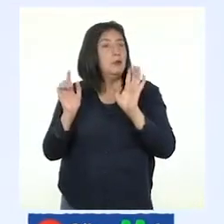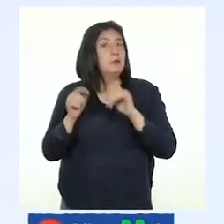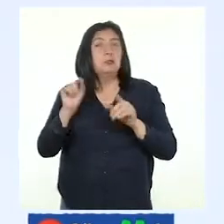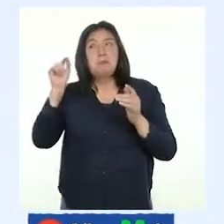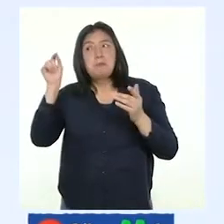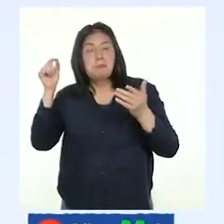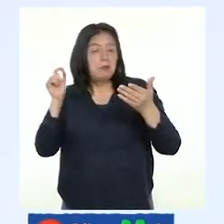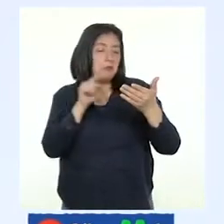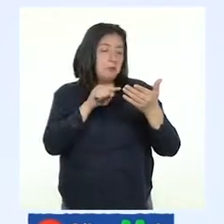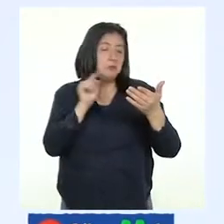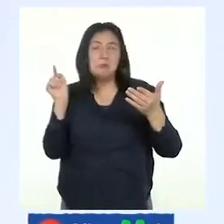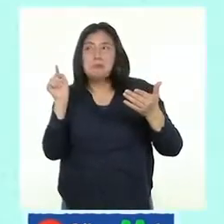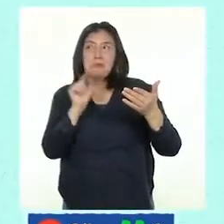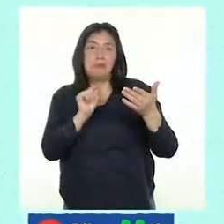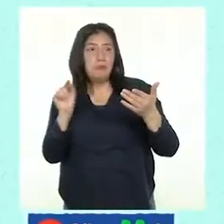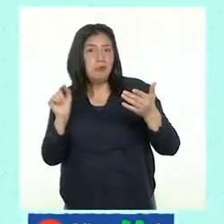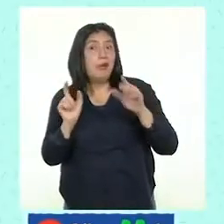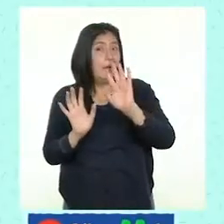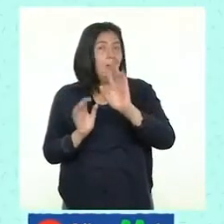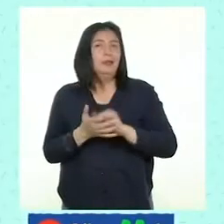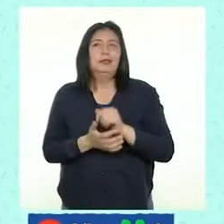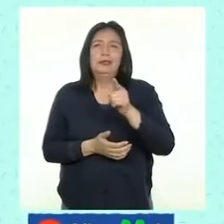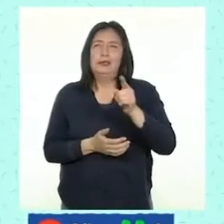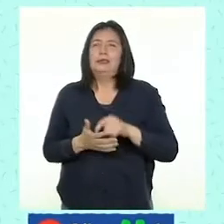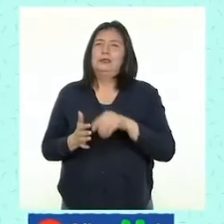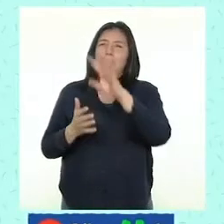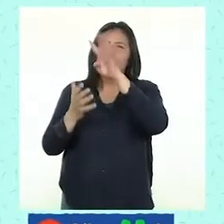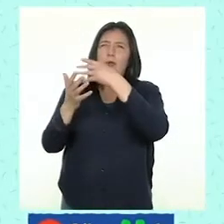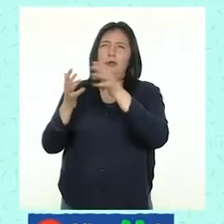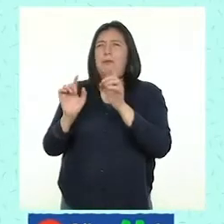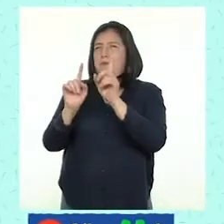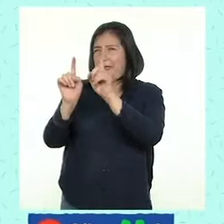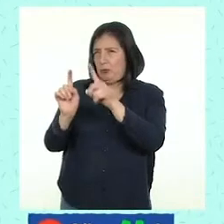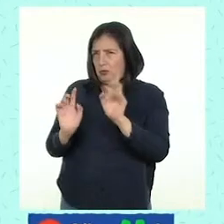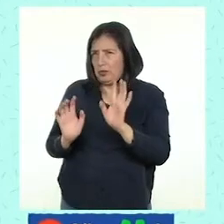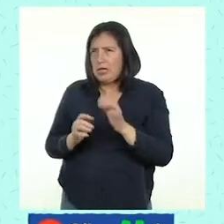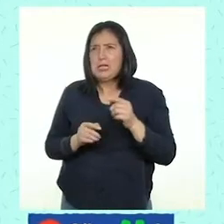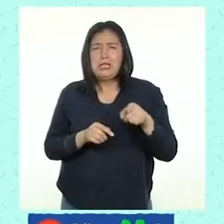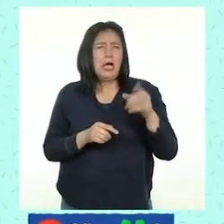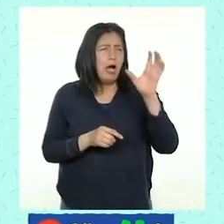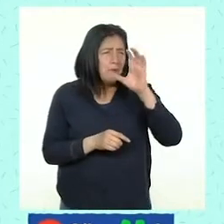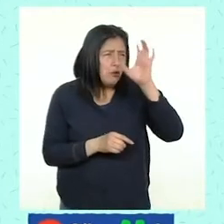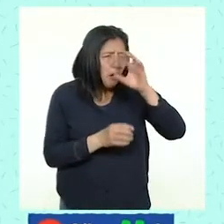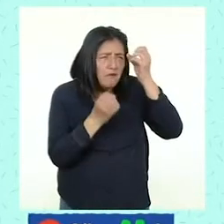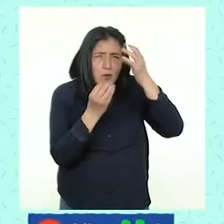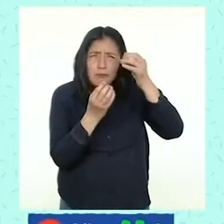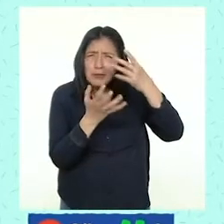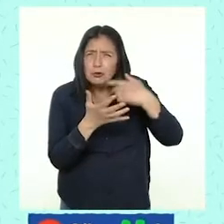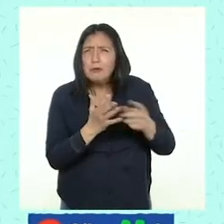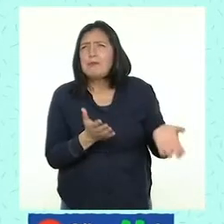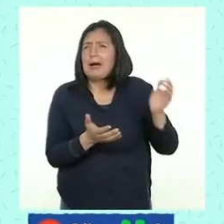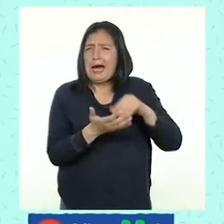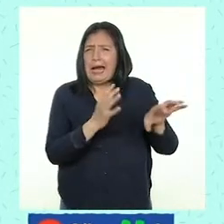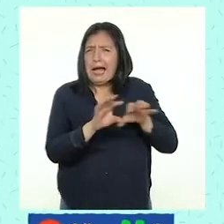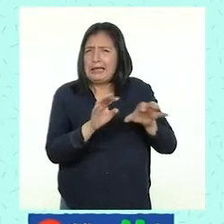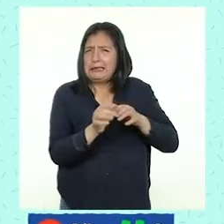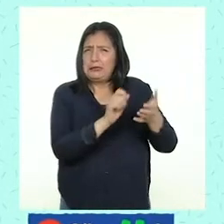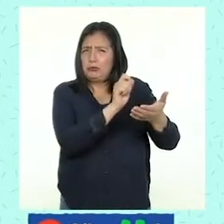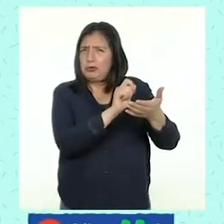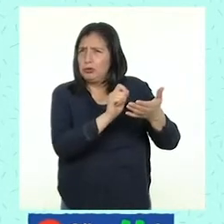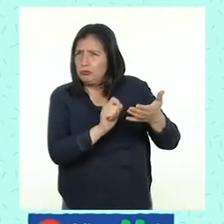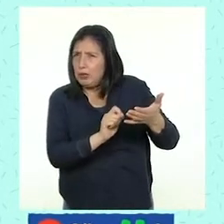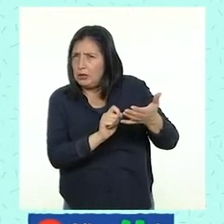dependiendo de lo que encuentren en el texto. En el cuadrito se preguntarán si han buscado información para realizar su